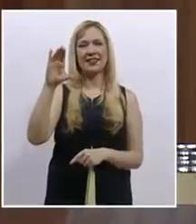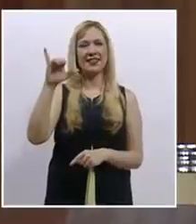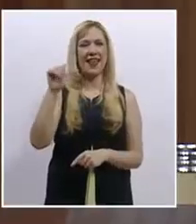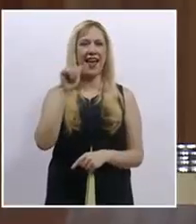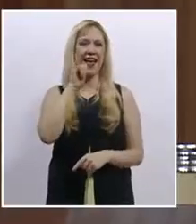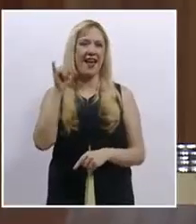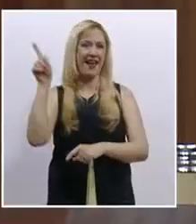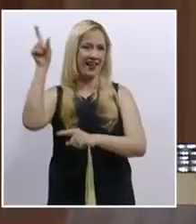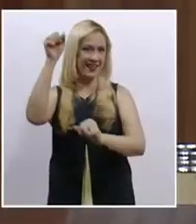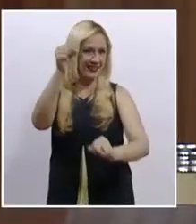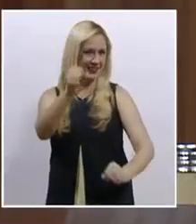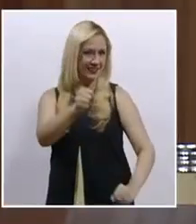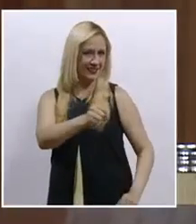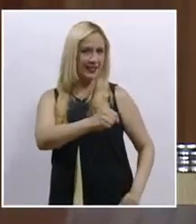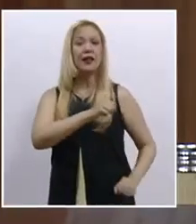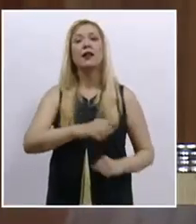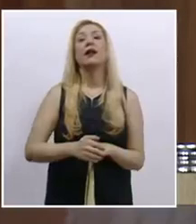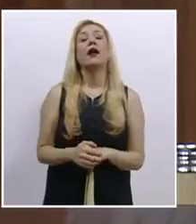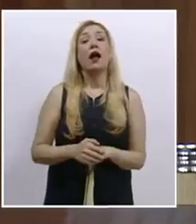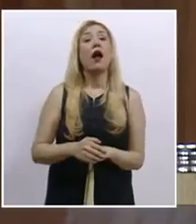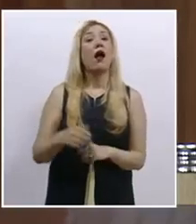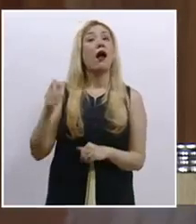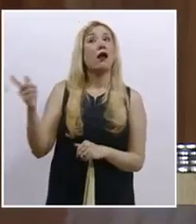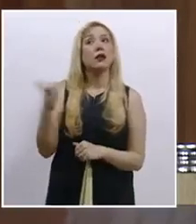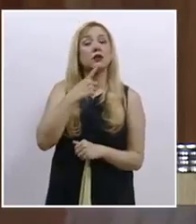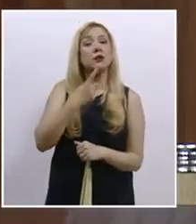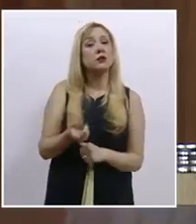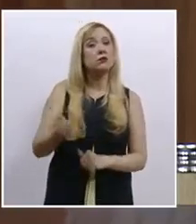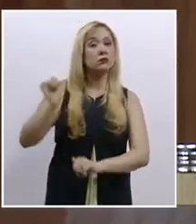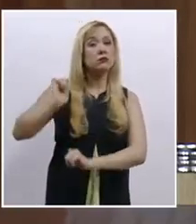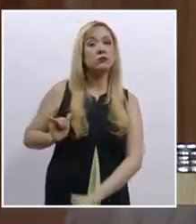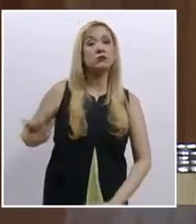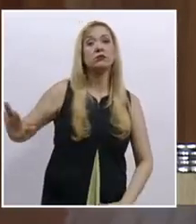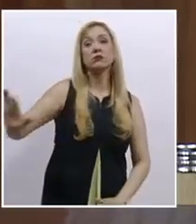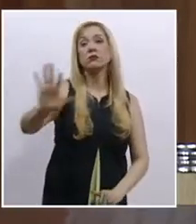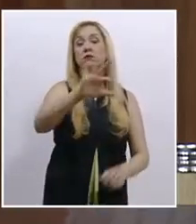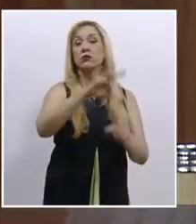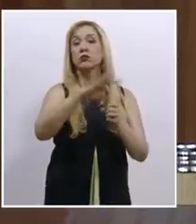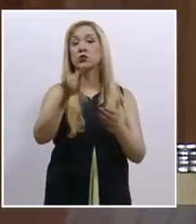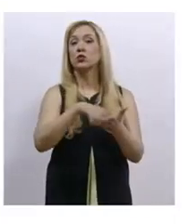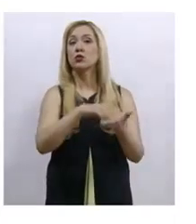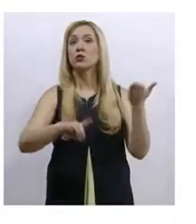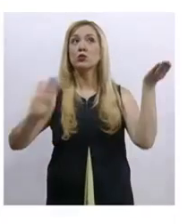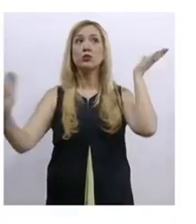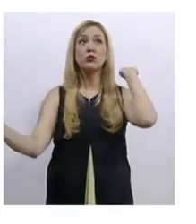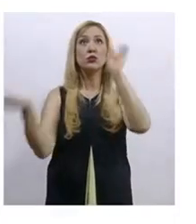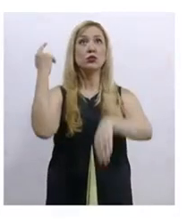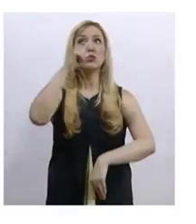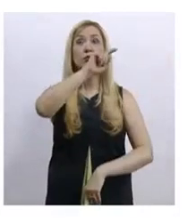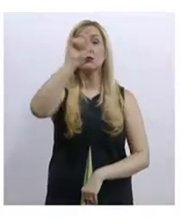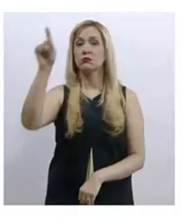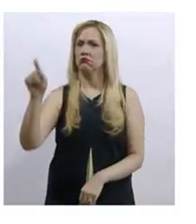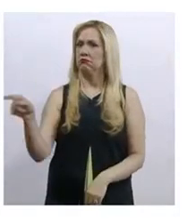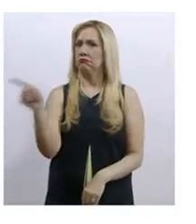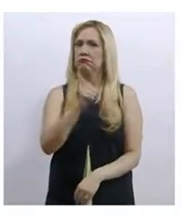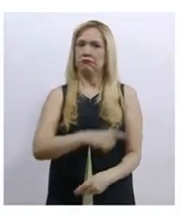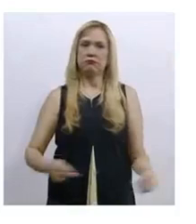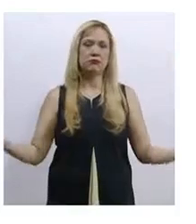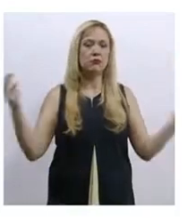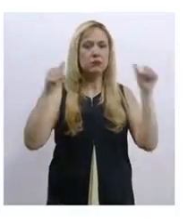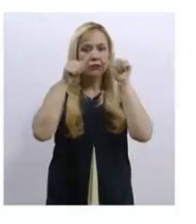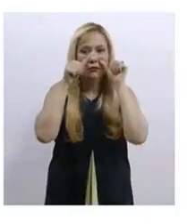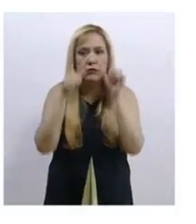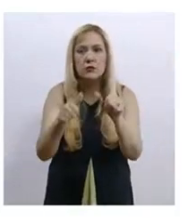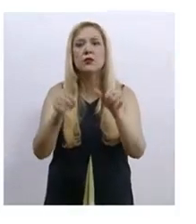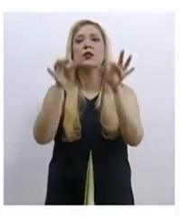Tribunal Electoral, Reyes Rodríguez Mondragón, indicó que las autoridades electorales del mundo están llamadas a jugar un papel esencial para